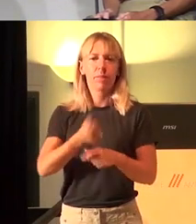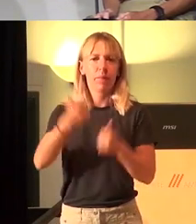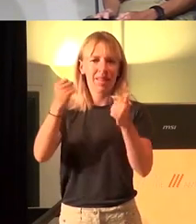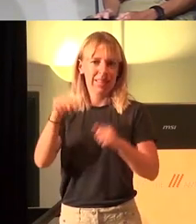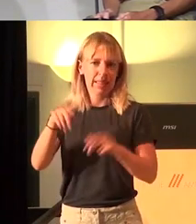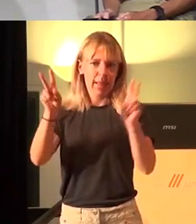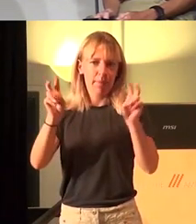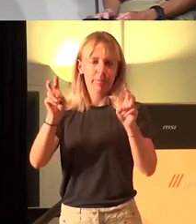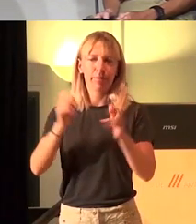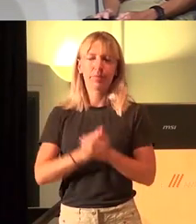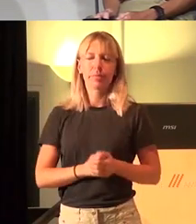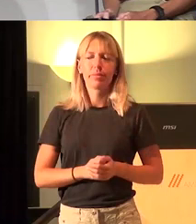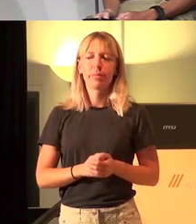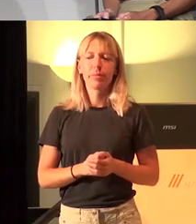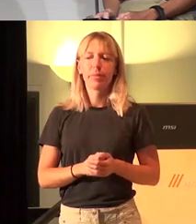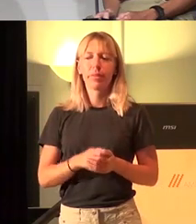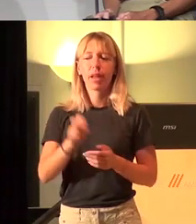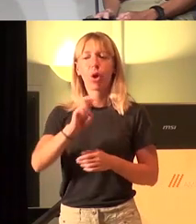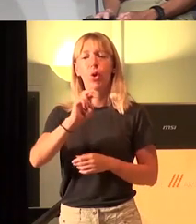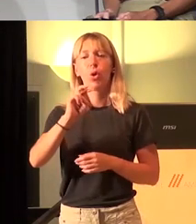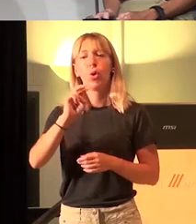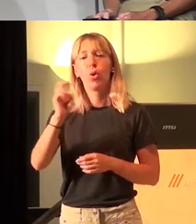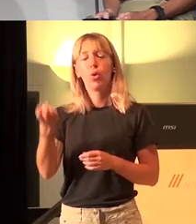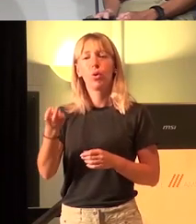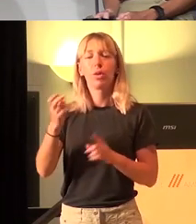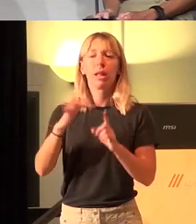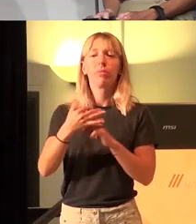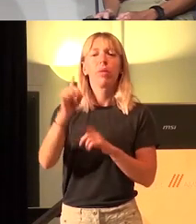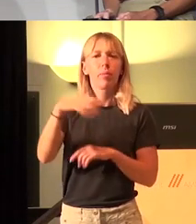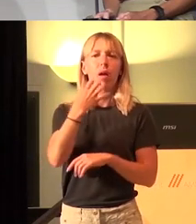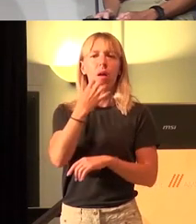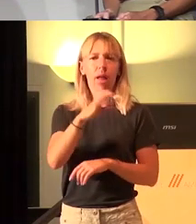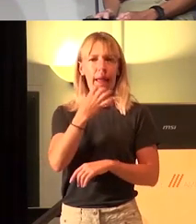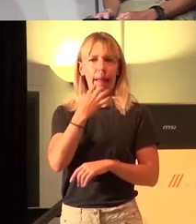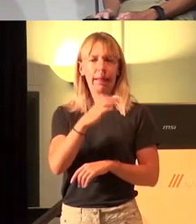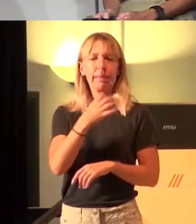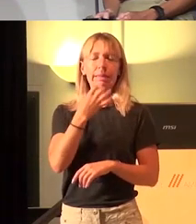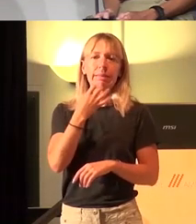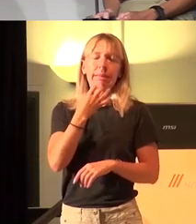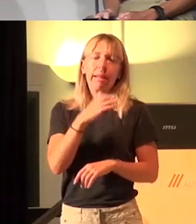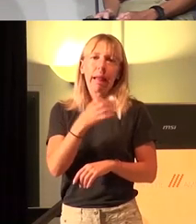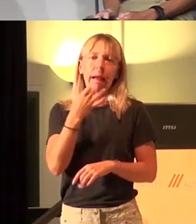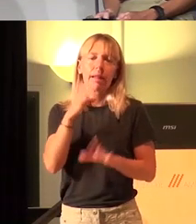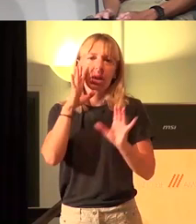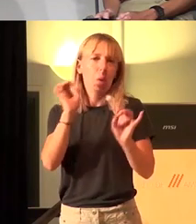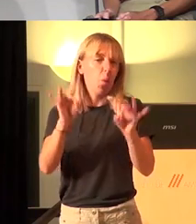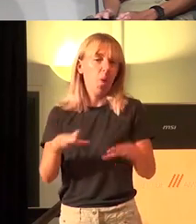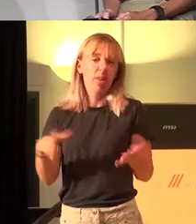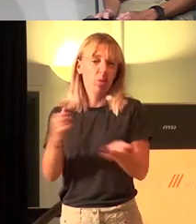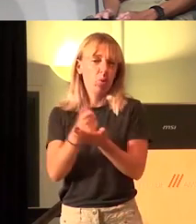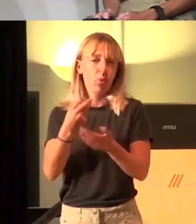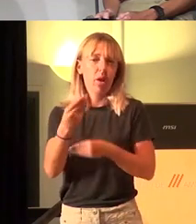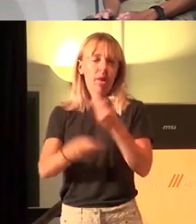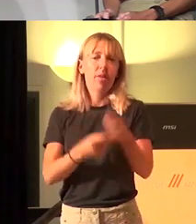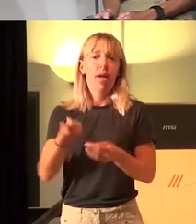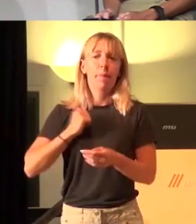tema. Y en otras ocasiones también hemos tenido quejas. Y las quejas, pues yo creo que como hacemos todos, ¿no?, las hemos